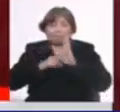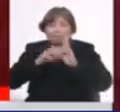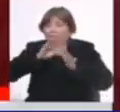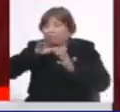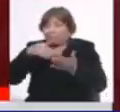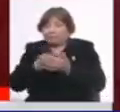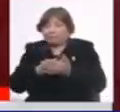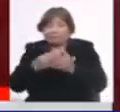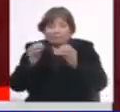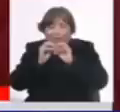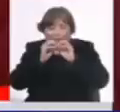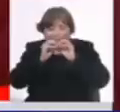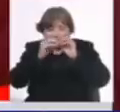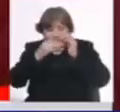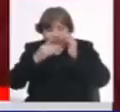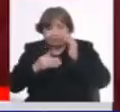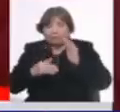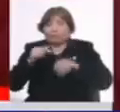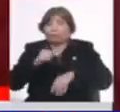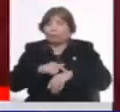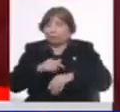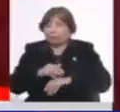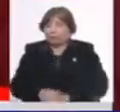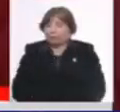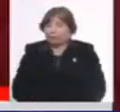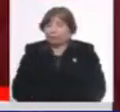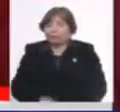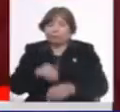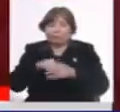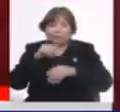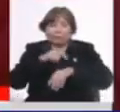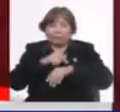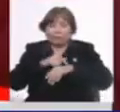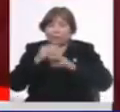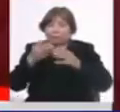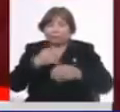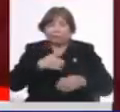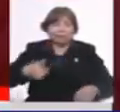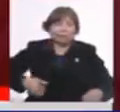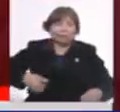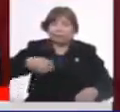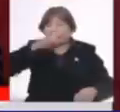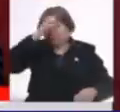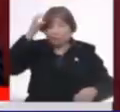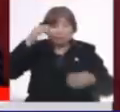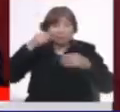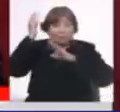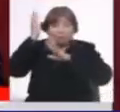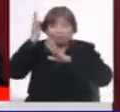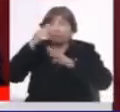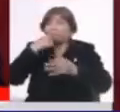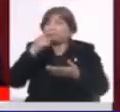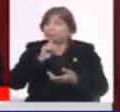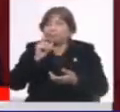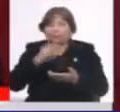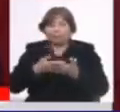sea reajustado de acuerdo a las circunstancias. Okay. ¿No? En el momento en que el presidente de la República da su mensaje a la nación,